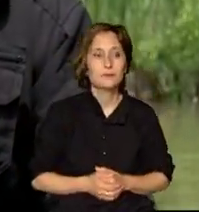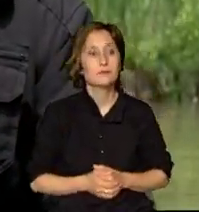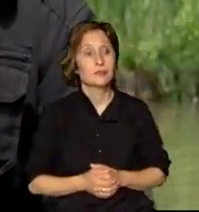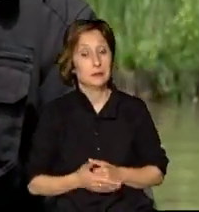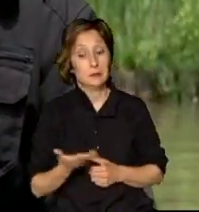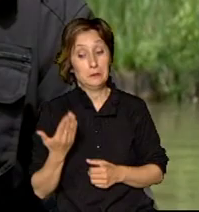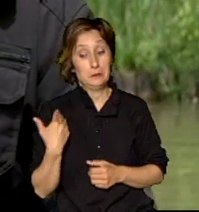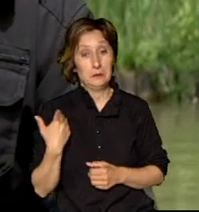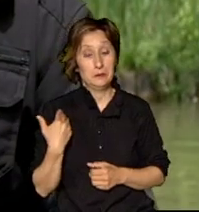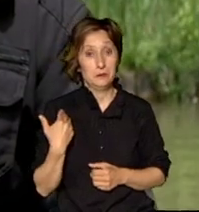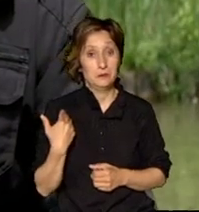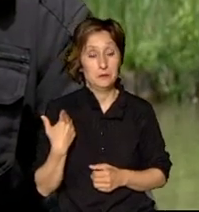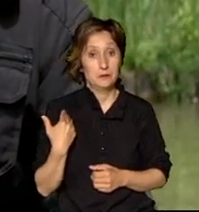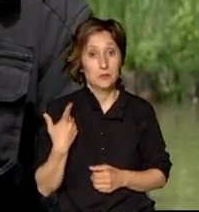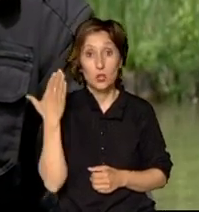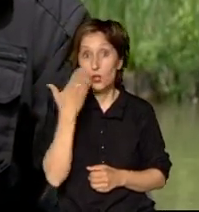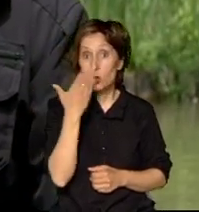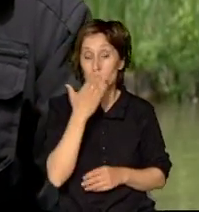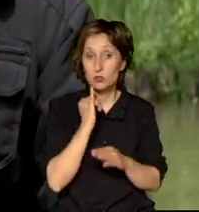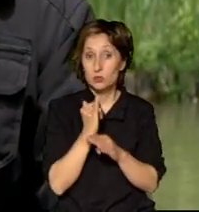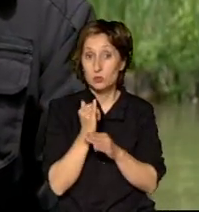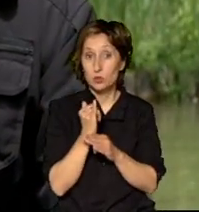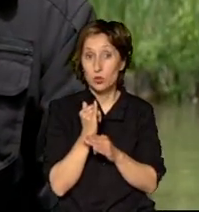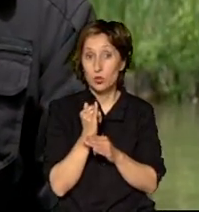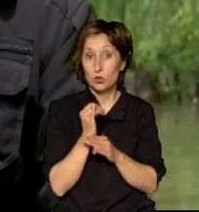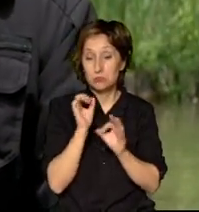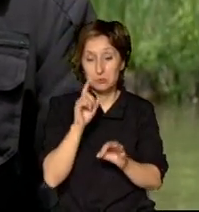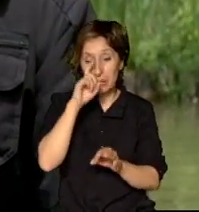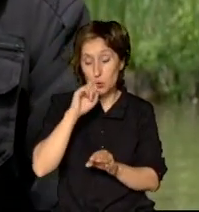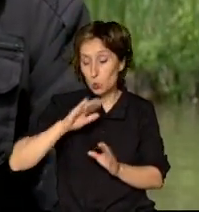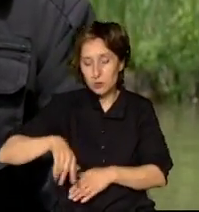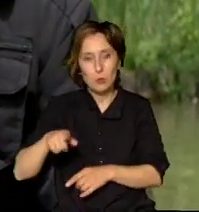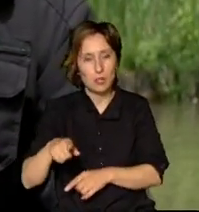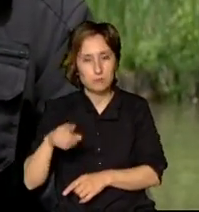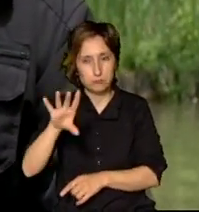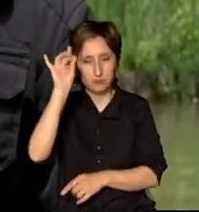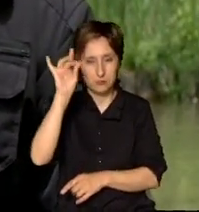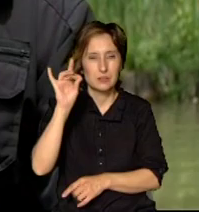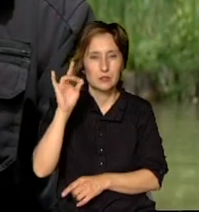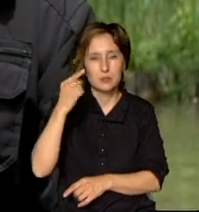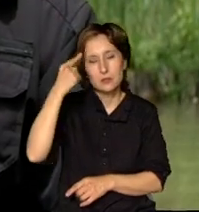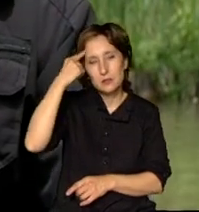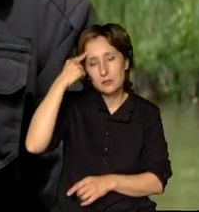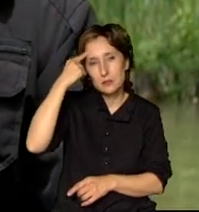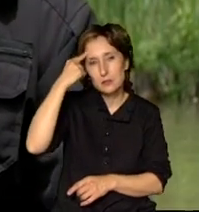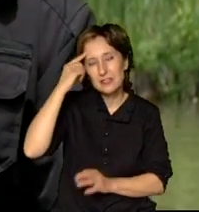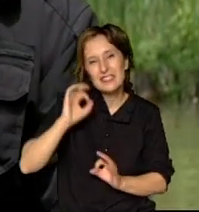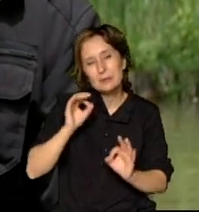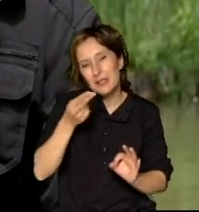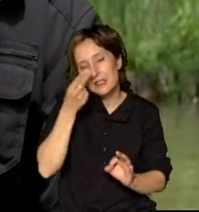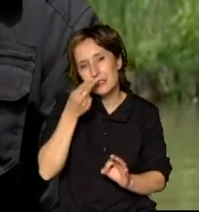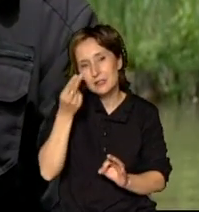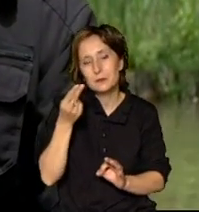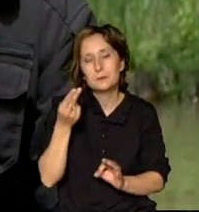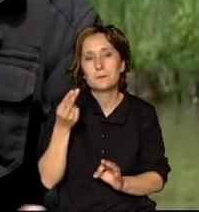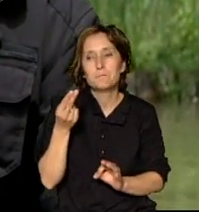fue el último año de colegio, de instituto, en el que bueno, yo siempre tenía, ¿no?, un especial